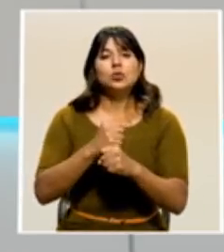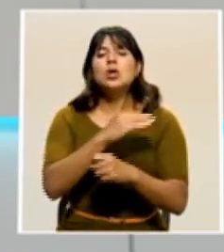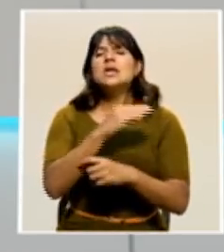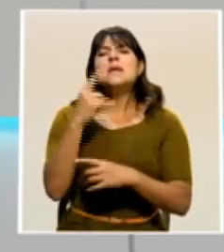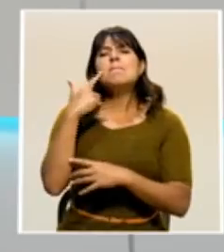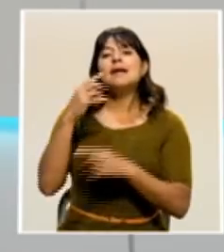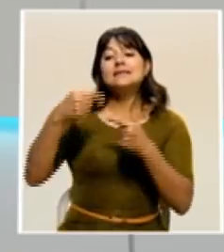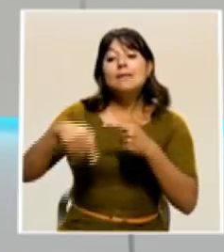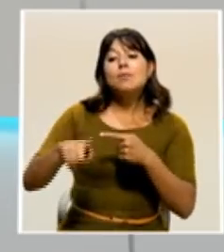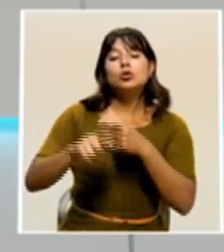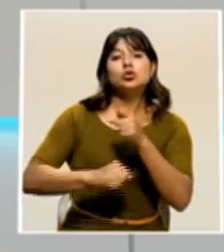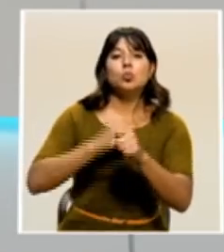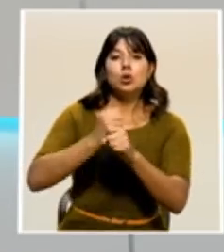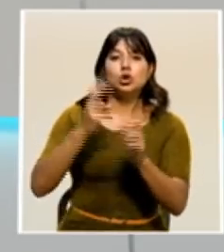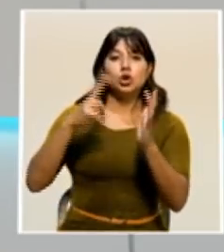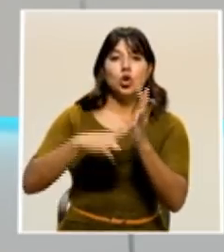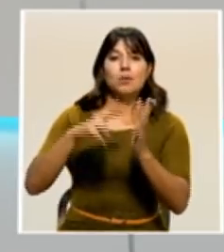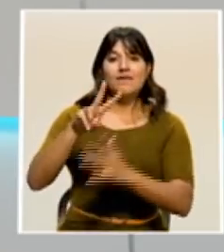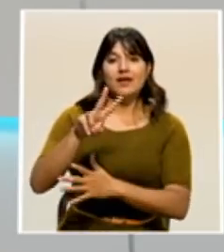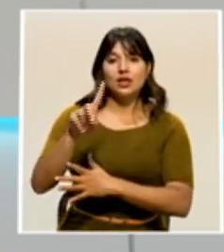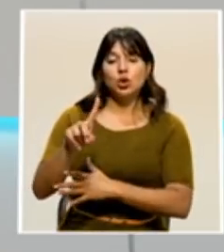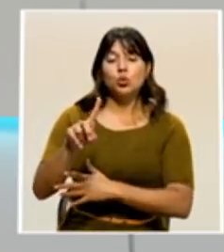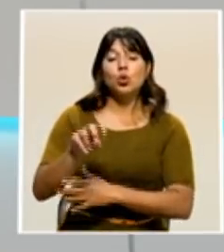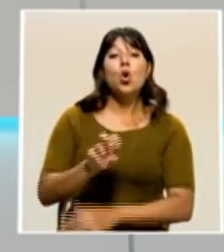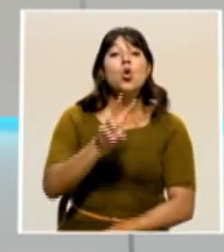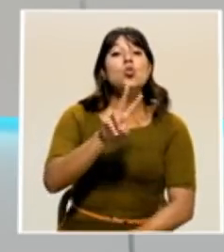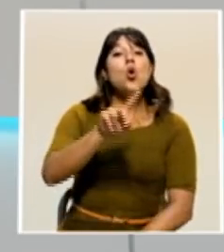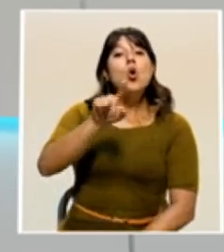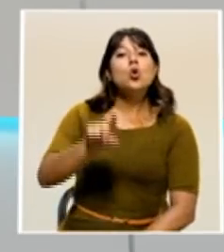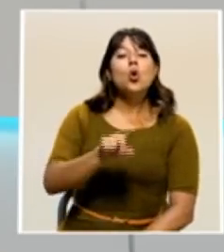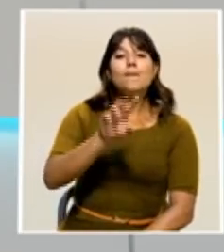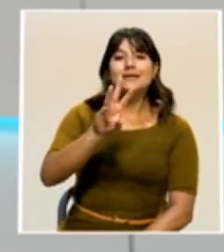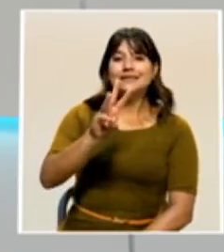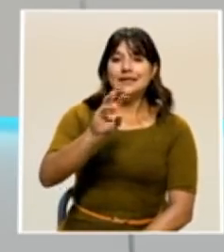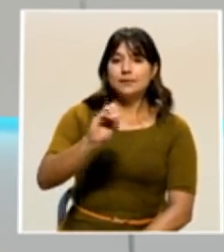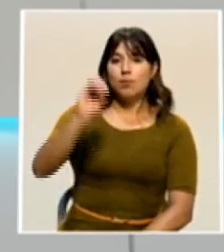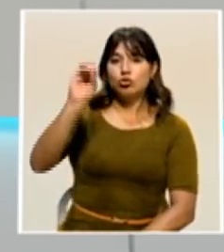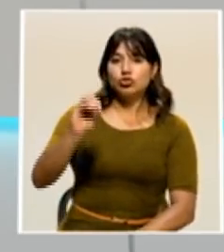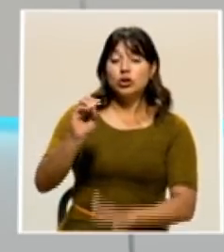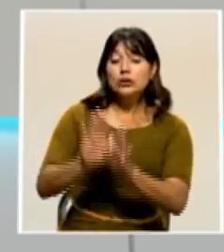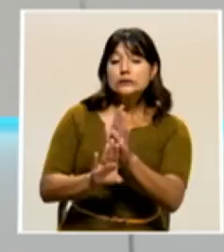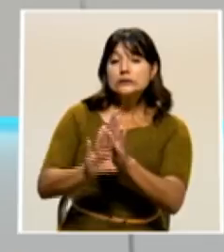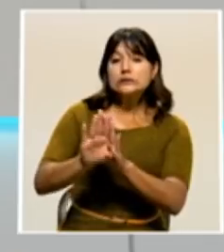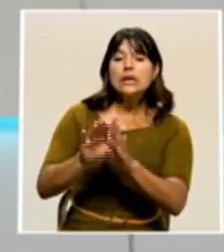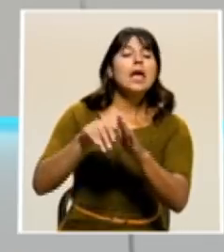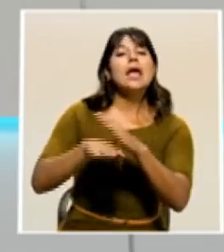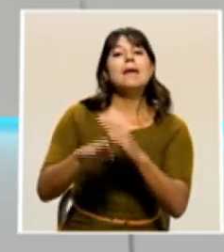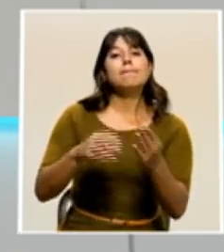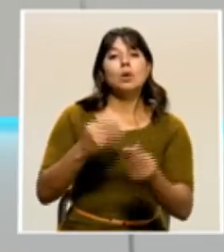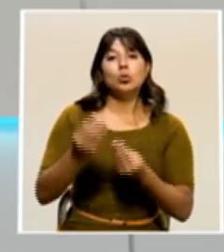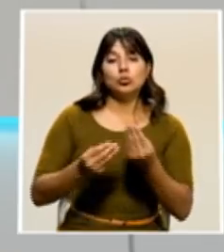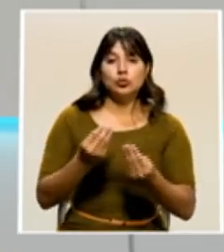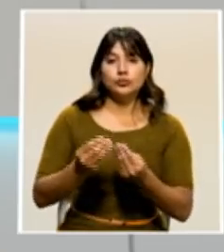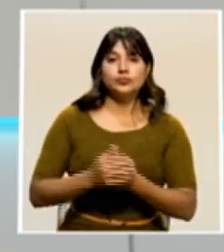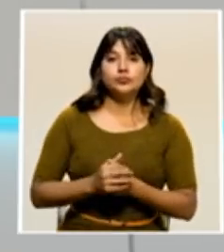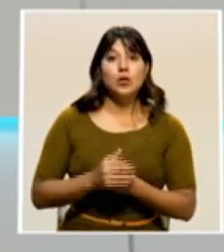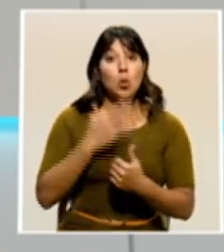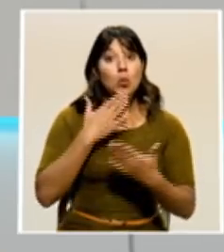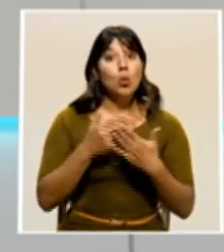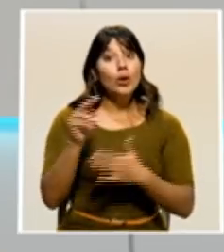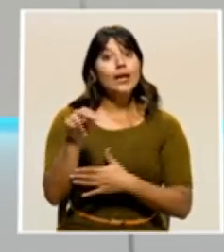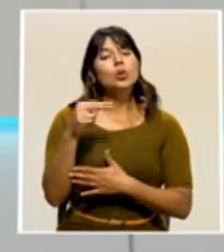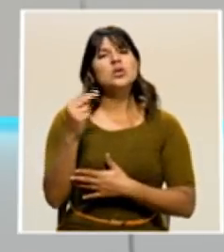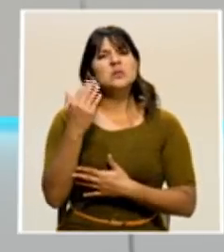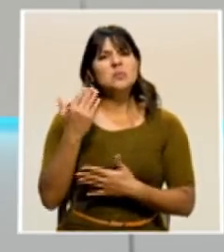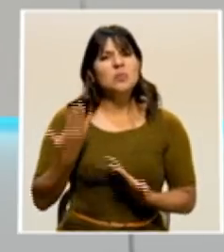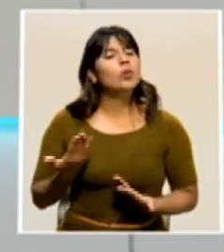el 2021 un 2.6% de crecimiento en la producción. Esta buena noticia se